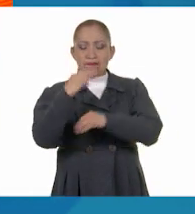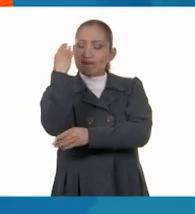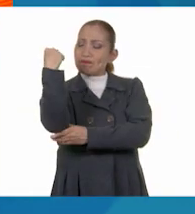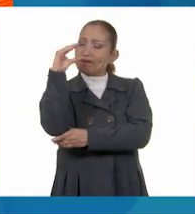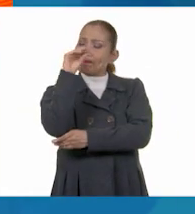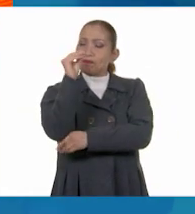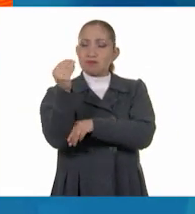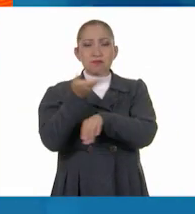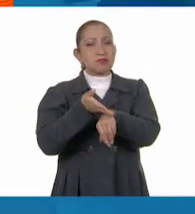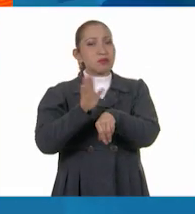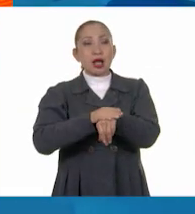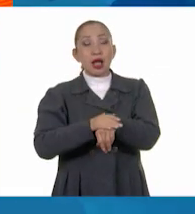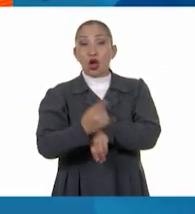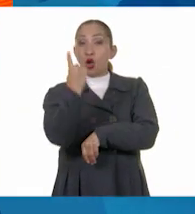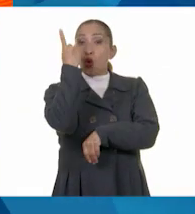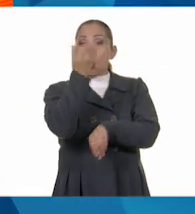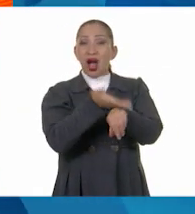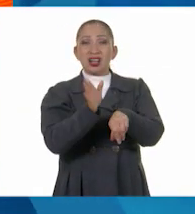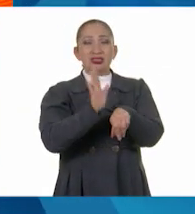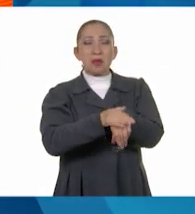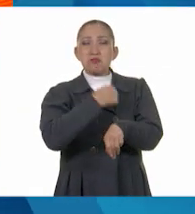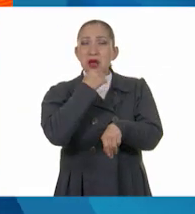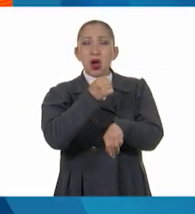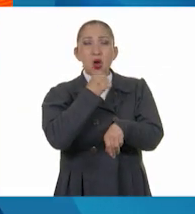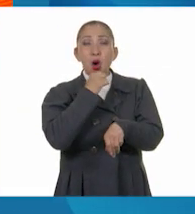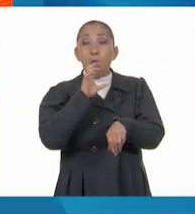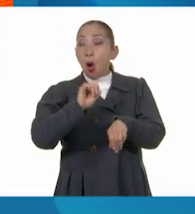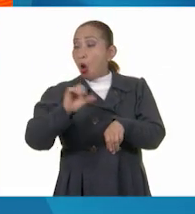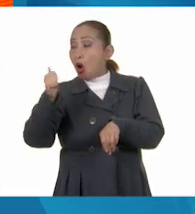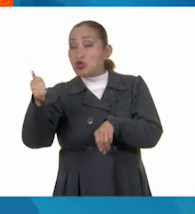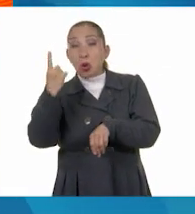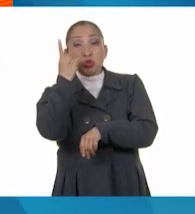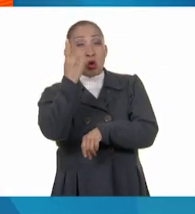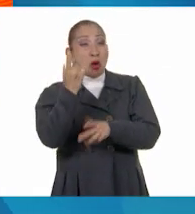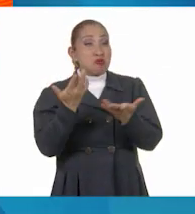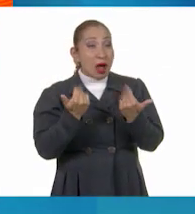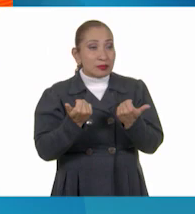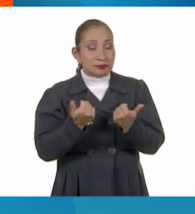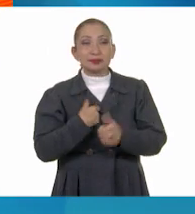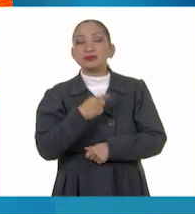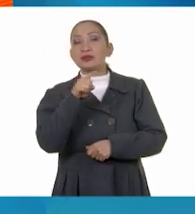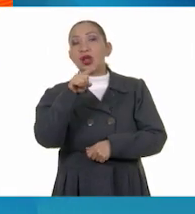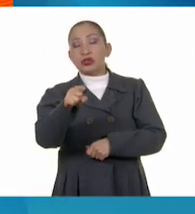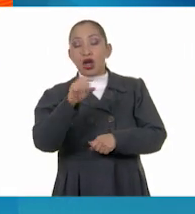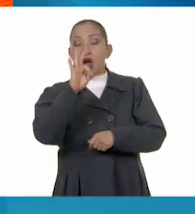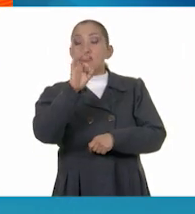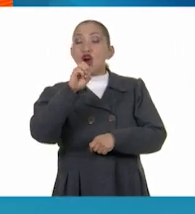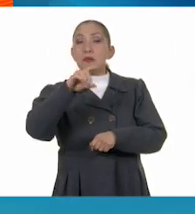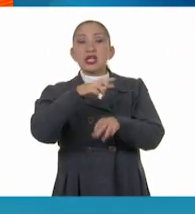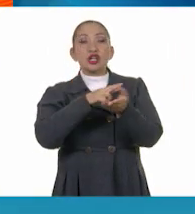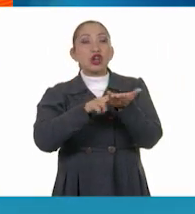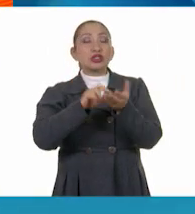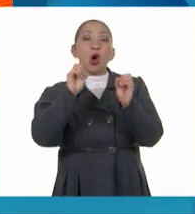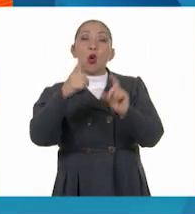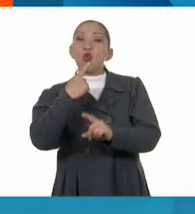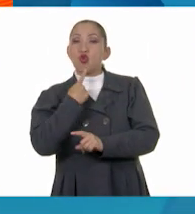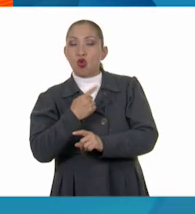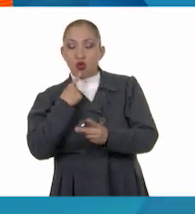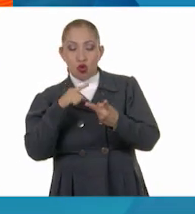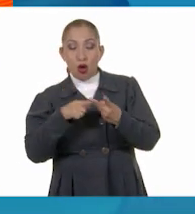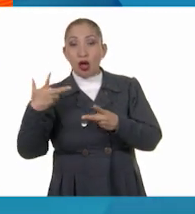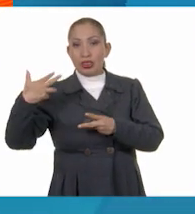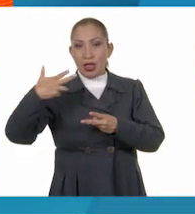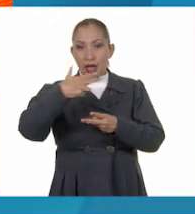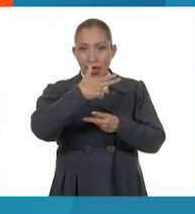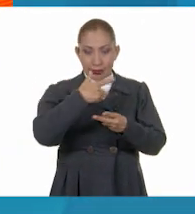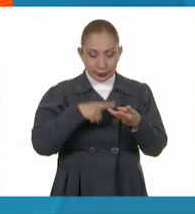calcetín necesitas un calcetín que ya no uses o no tenga par, una hoja de foamy color rosa o rojo,